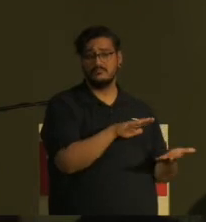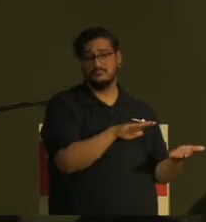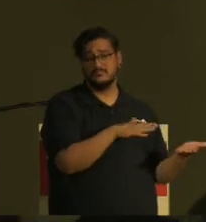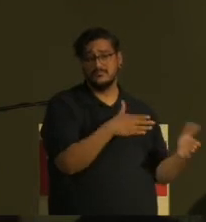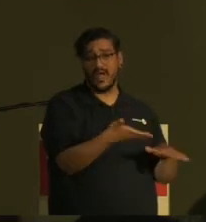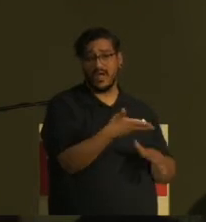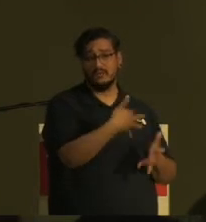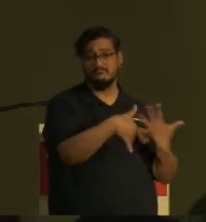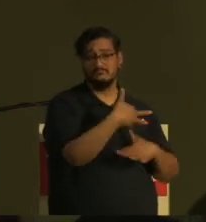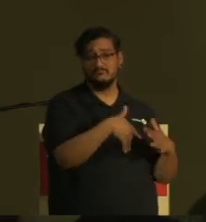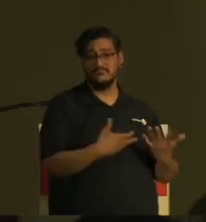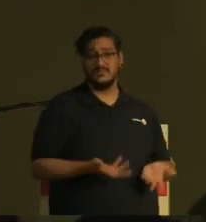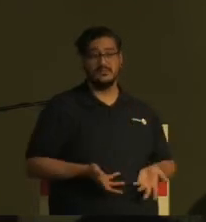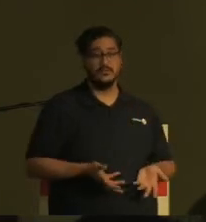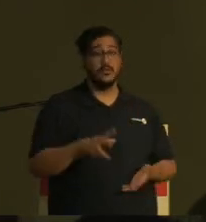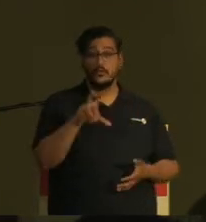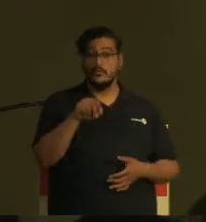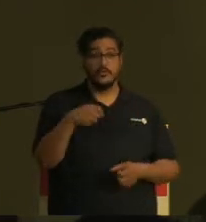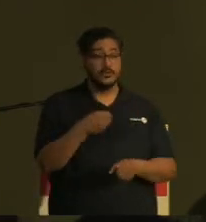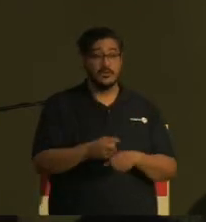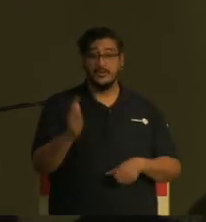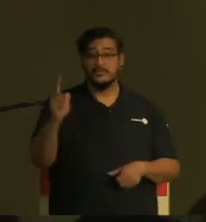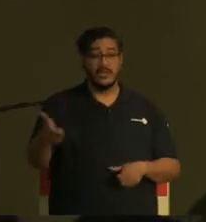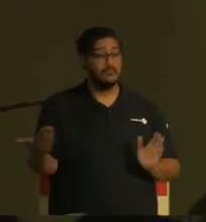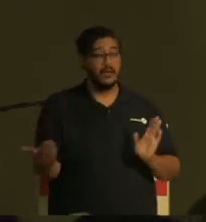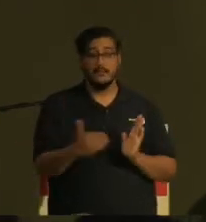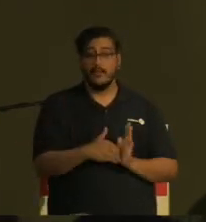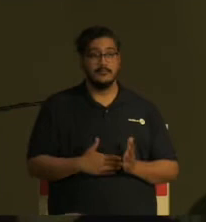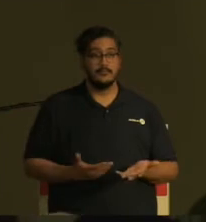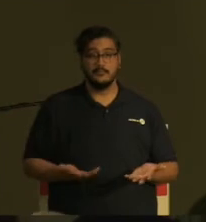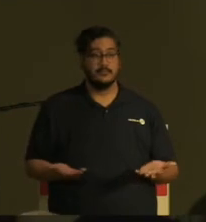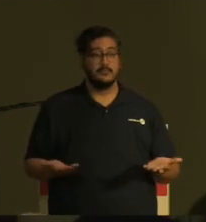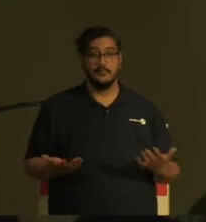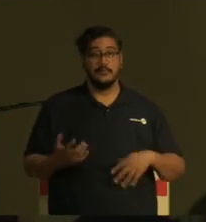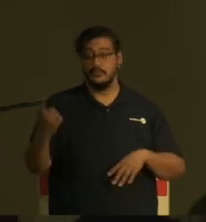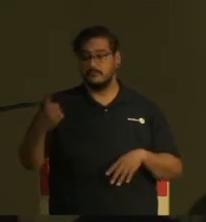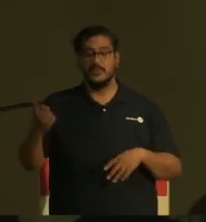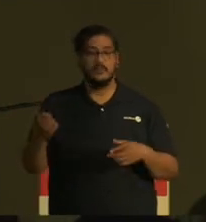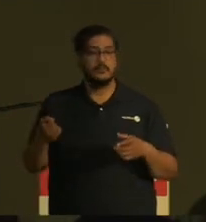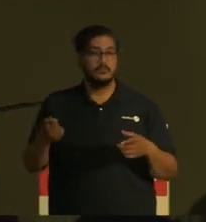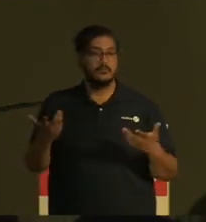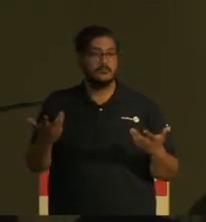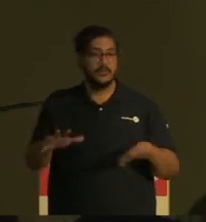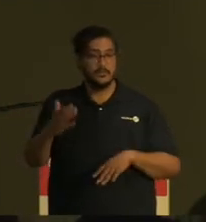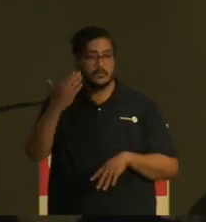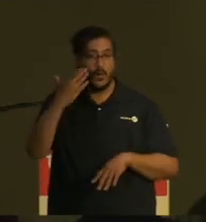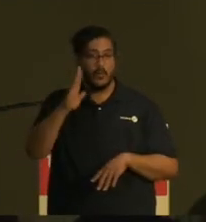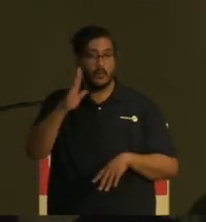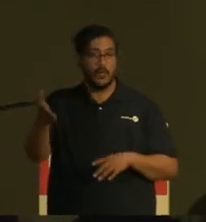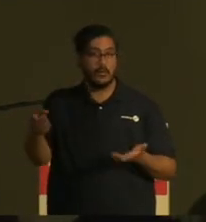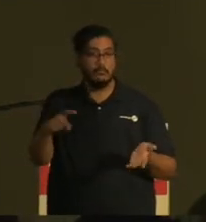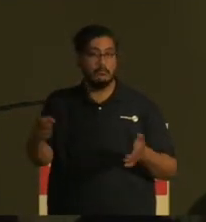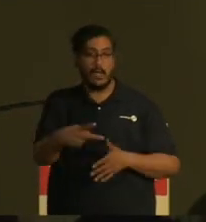después volvía, ¿no? Algo que de alguna manera pues, se sabe que va a volver. Pero